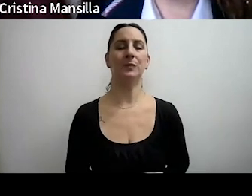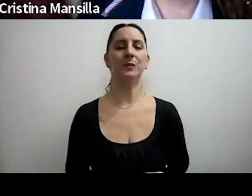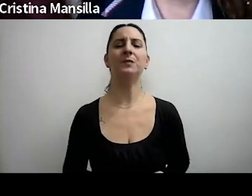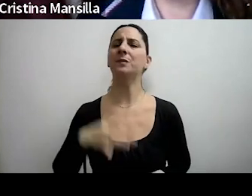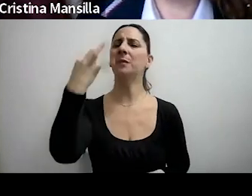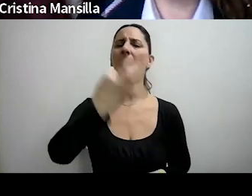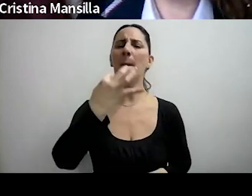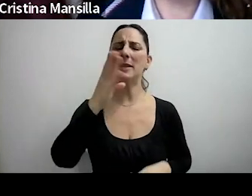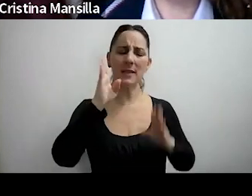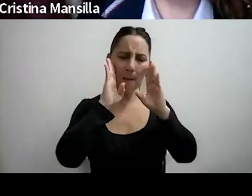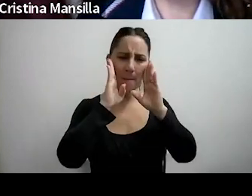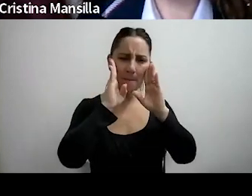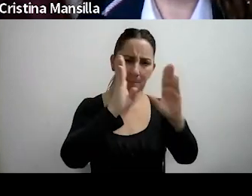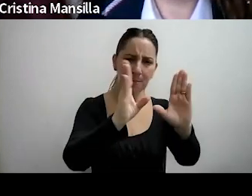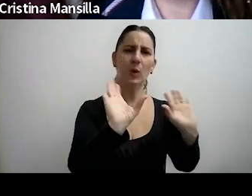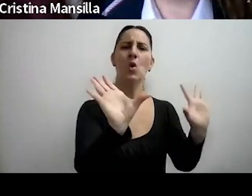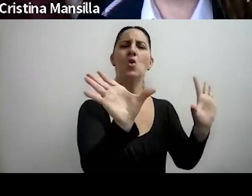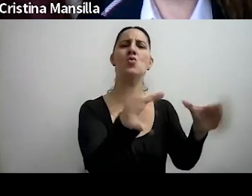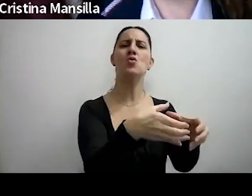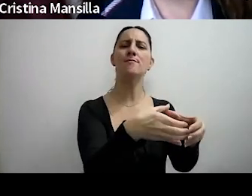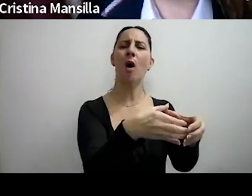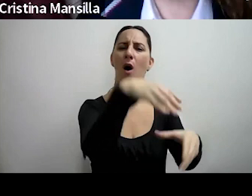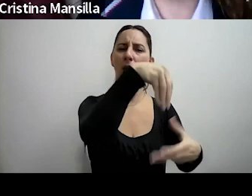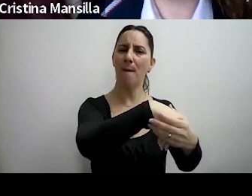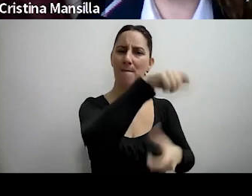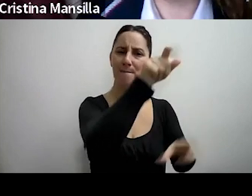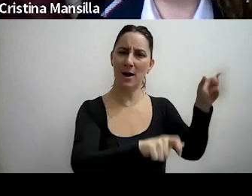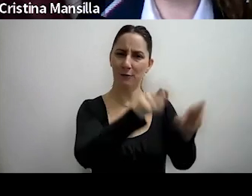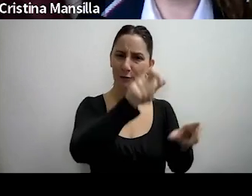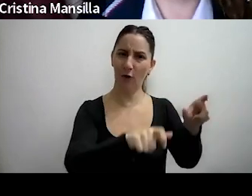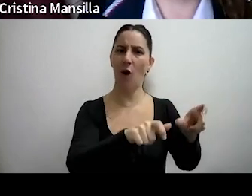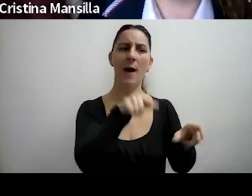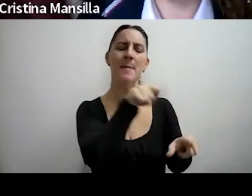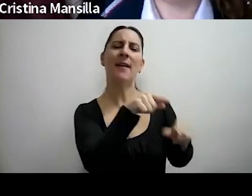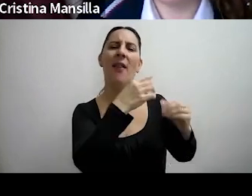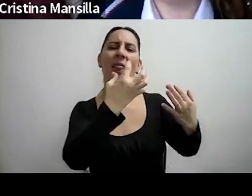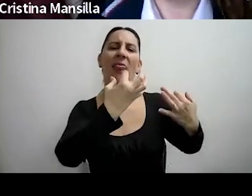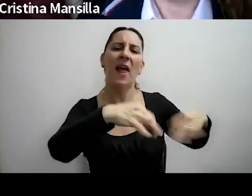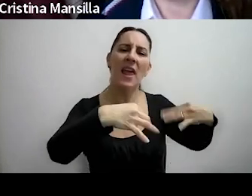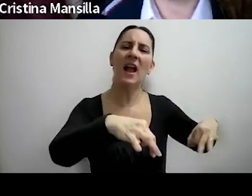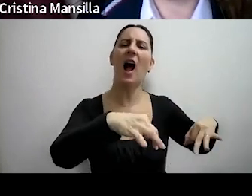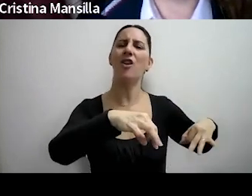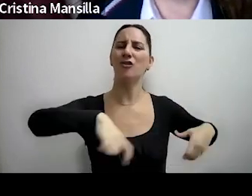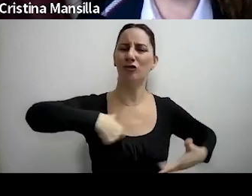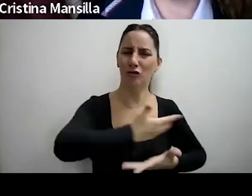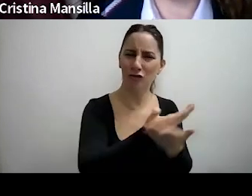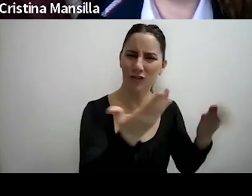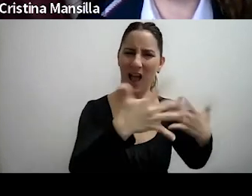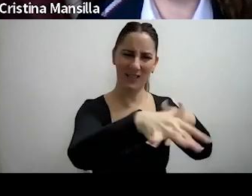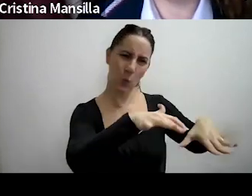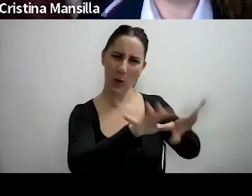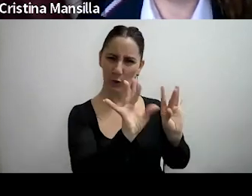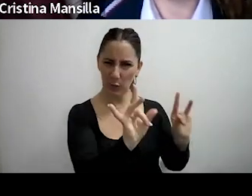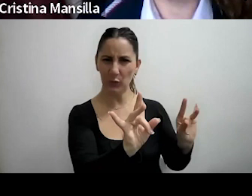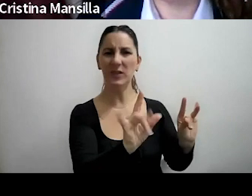orientada a un grupo de personas que tienen mayor grado de vulnerabilidad en términos sociales, es decir, personas que no